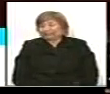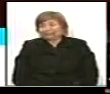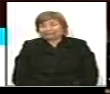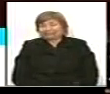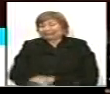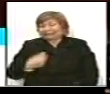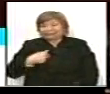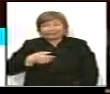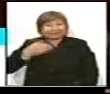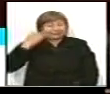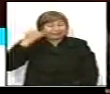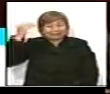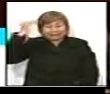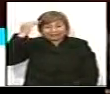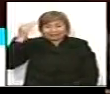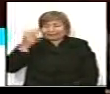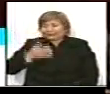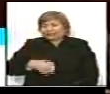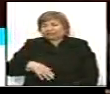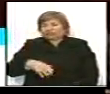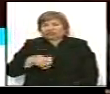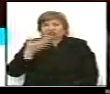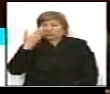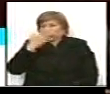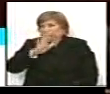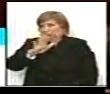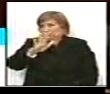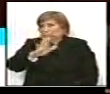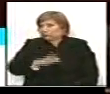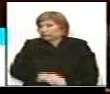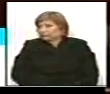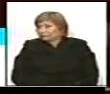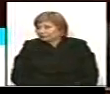Nosotros los adultos a veces nos hemos vuelto muy cínicos.